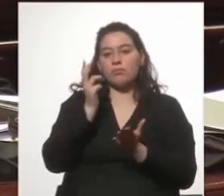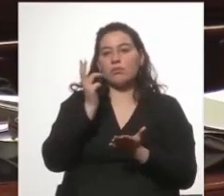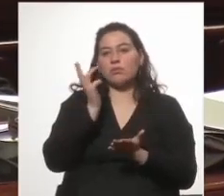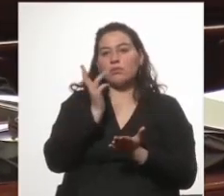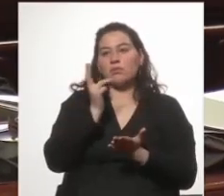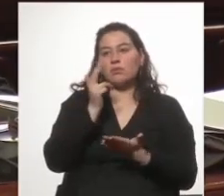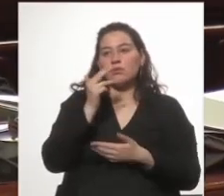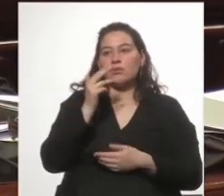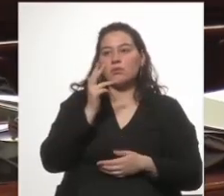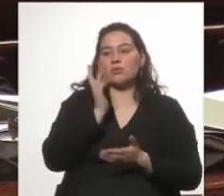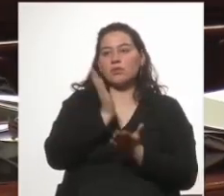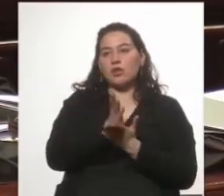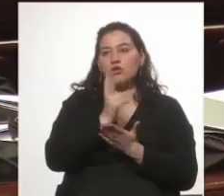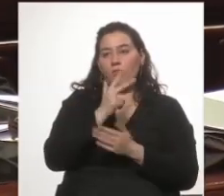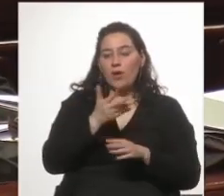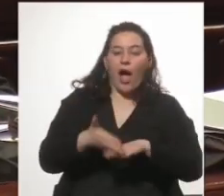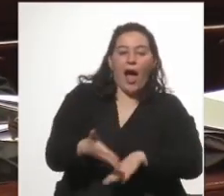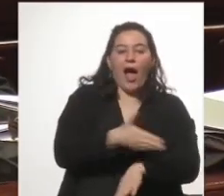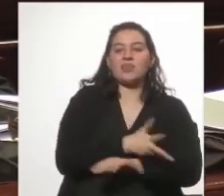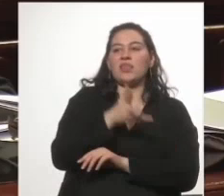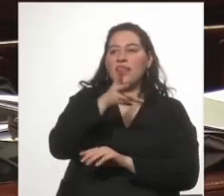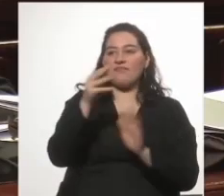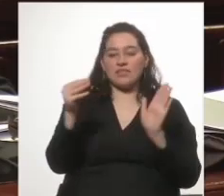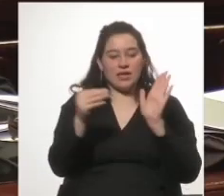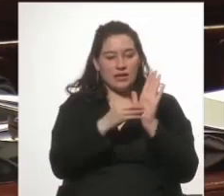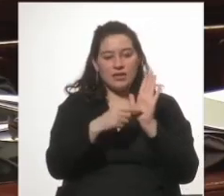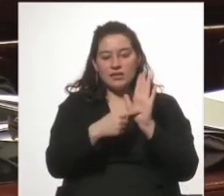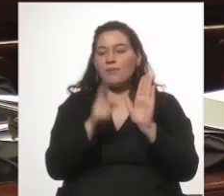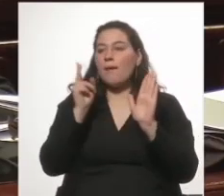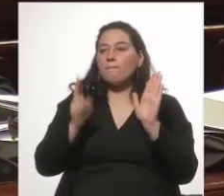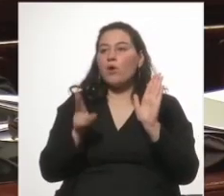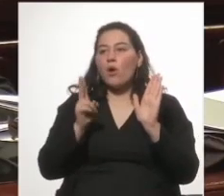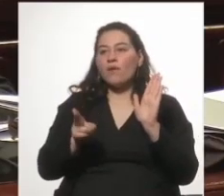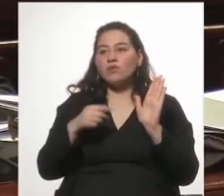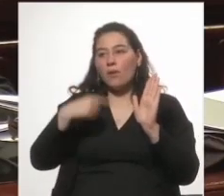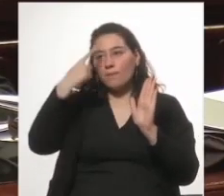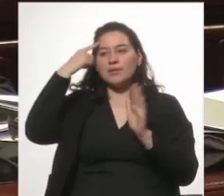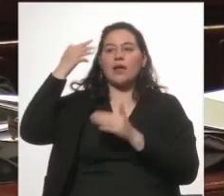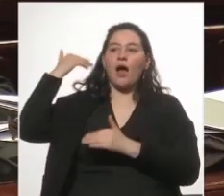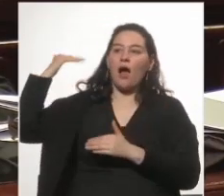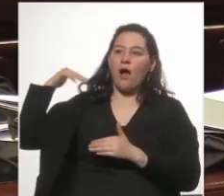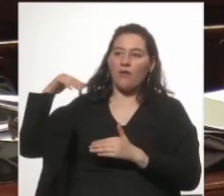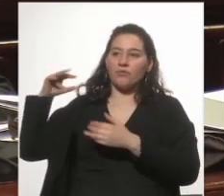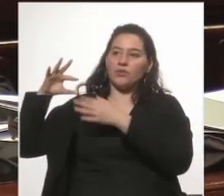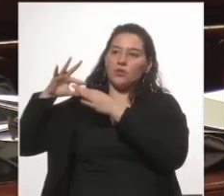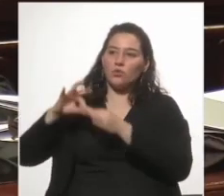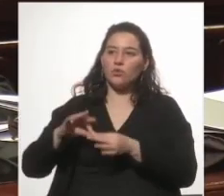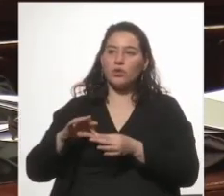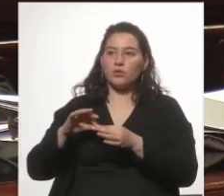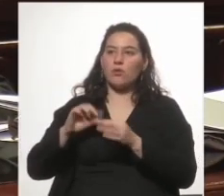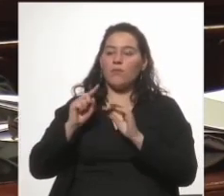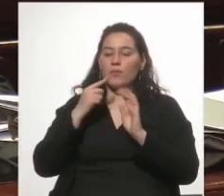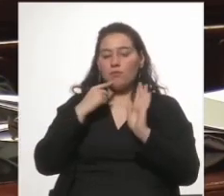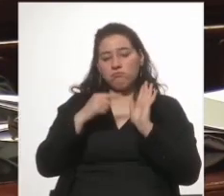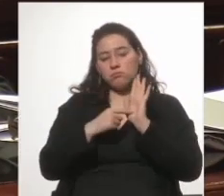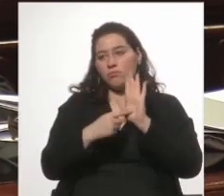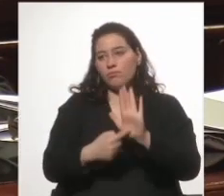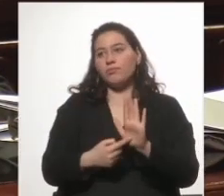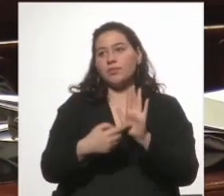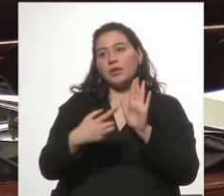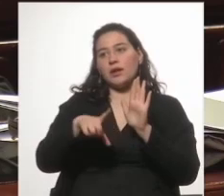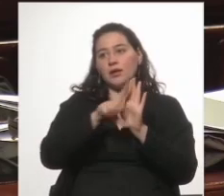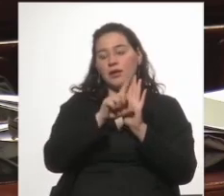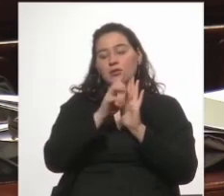de la tipificación mencionada, que además está prohibido considerarla retroactivamente en virtud de las disposiciones expresas de la